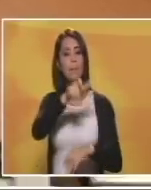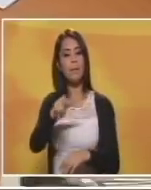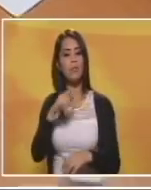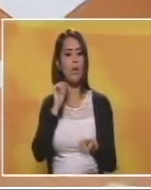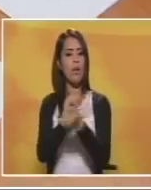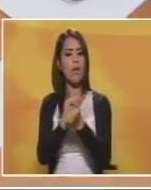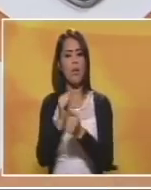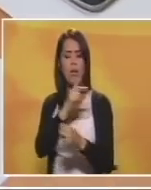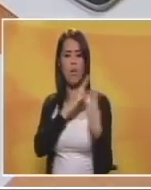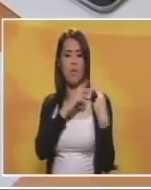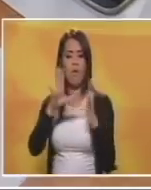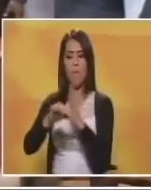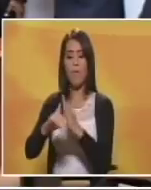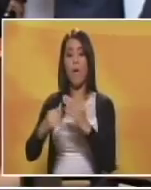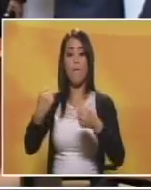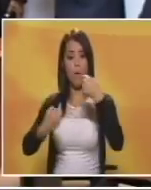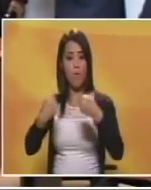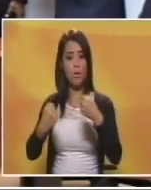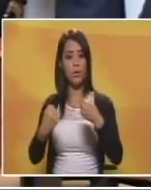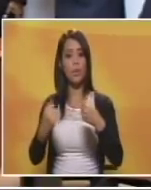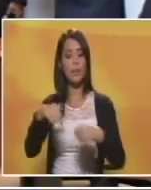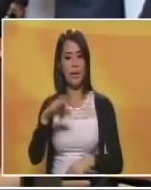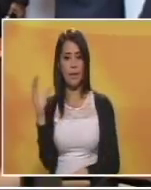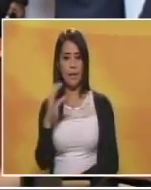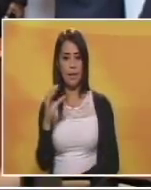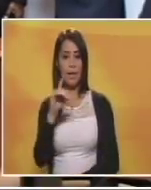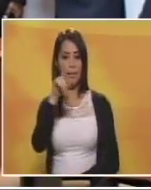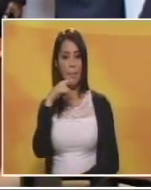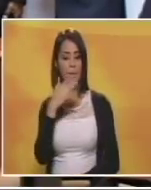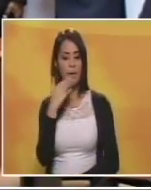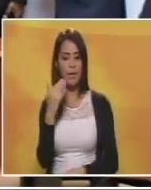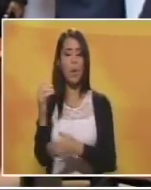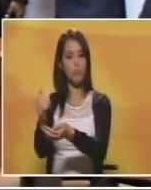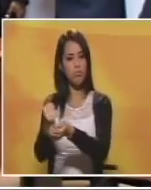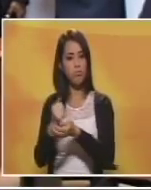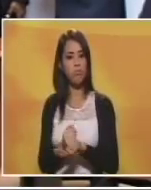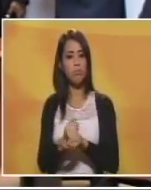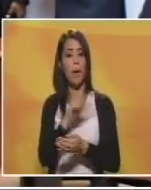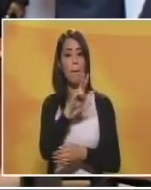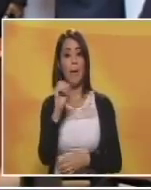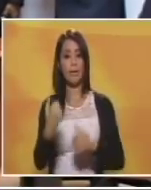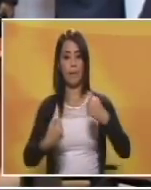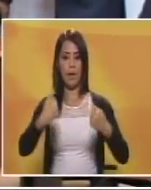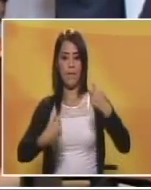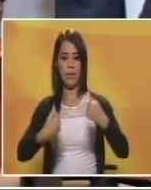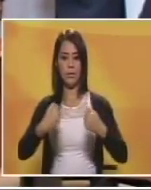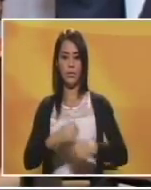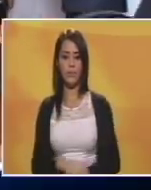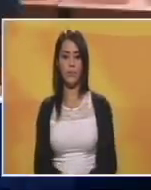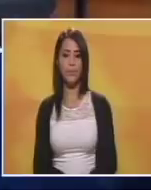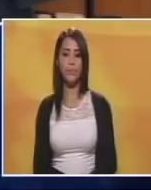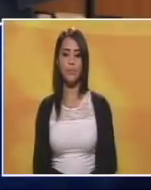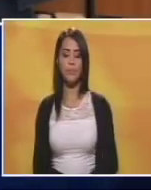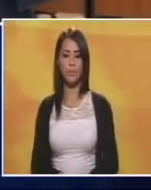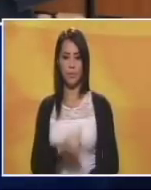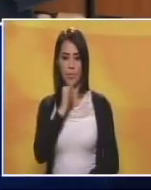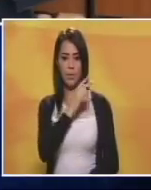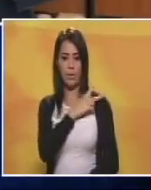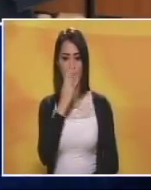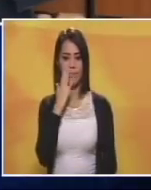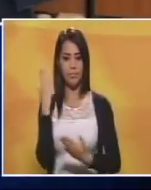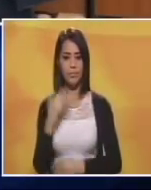dedicados al robo y hurto de vehículos al oeste de la capital, así como la recuperación de 20 vehículos. Es todo por el momento. Sigan con más de la emisión